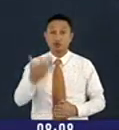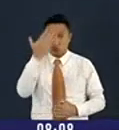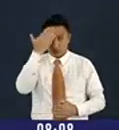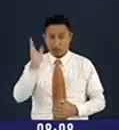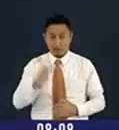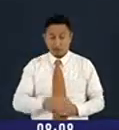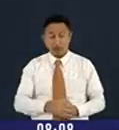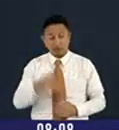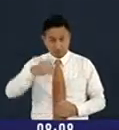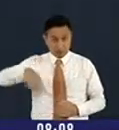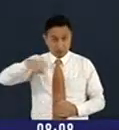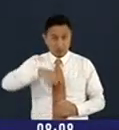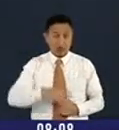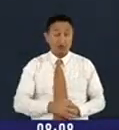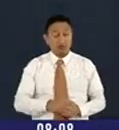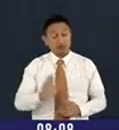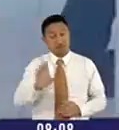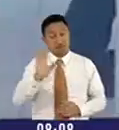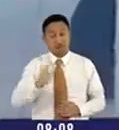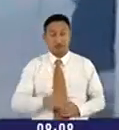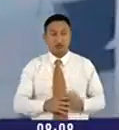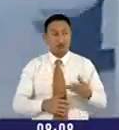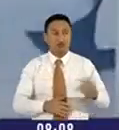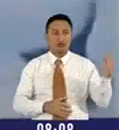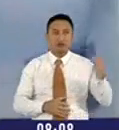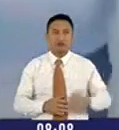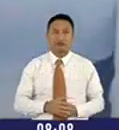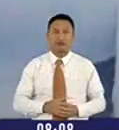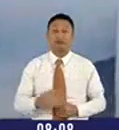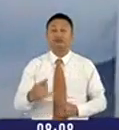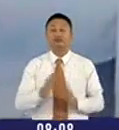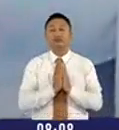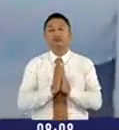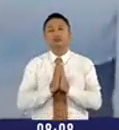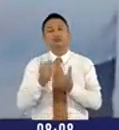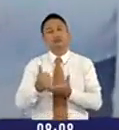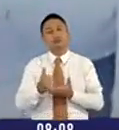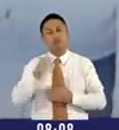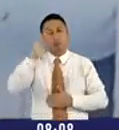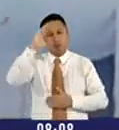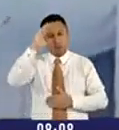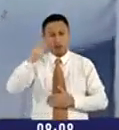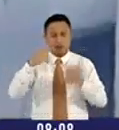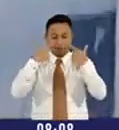mensaje, nada más, así que ya regresamos y se fue. Suplican por más resguardo policial,